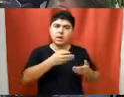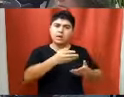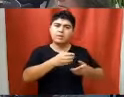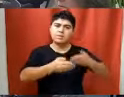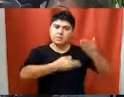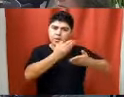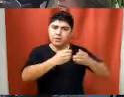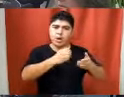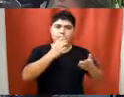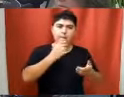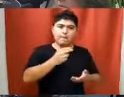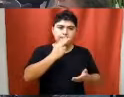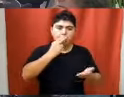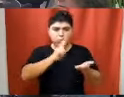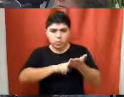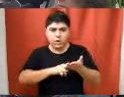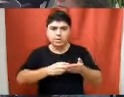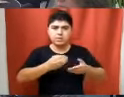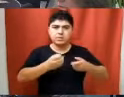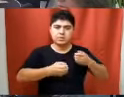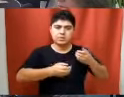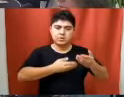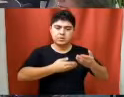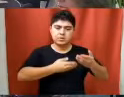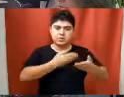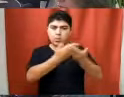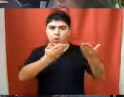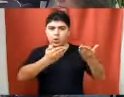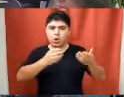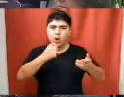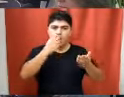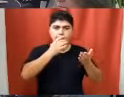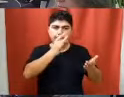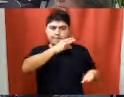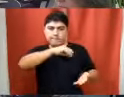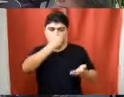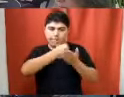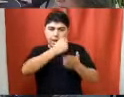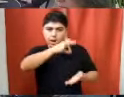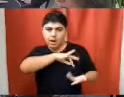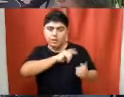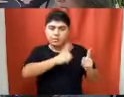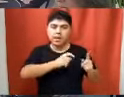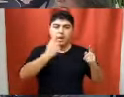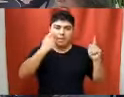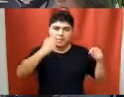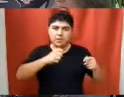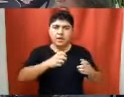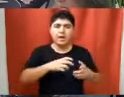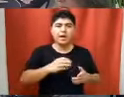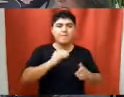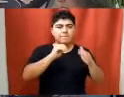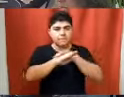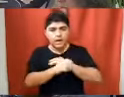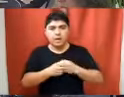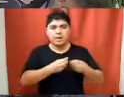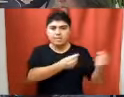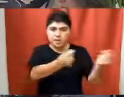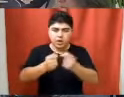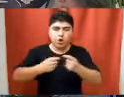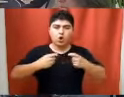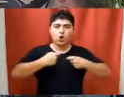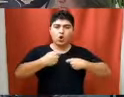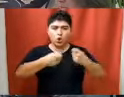de cobranza de impuestos o servicios públicos y o pago de haberes de todo tipo, en especial a las instituciones bancarias, financieras,